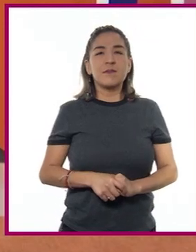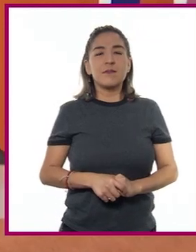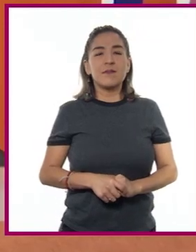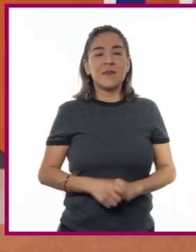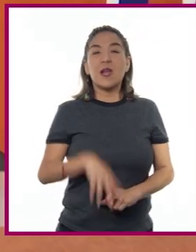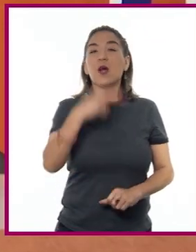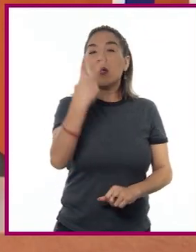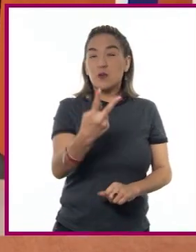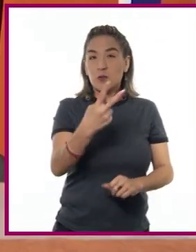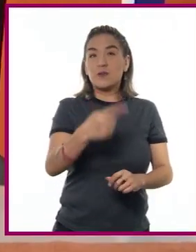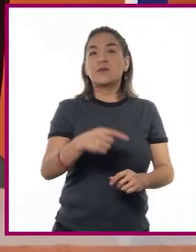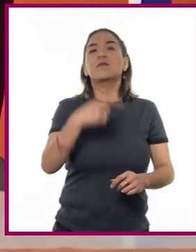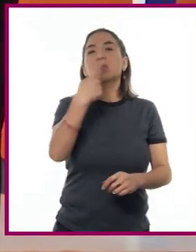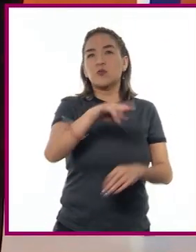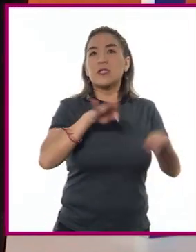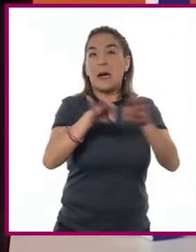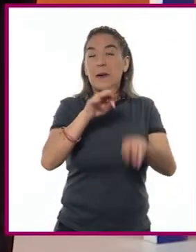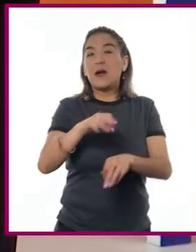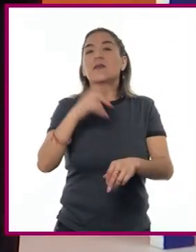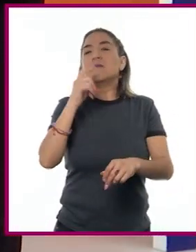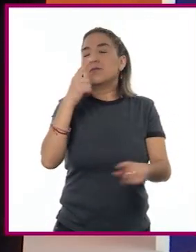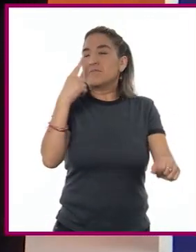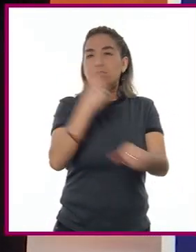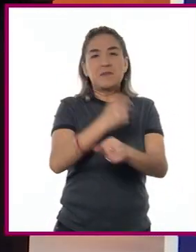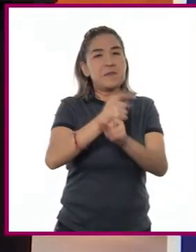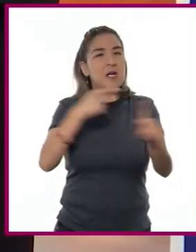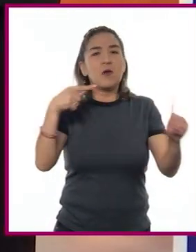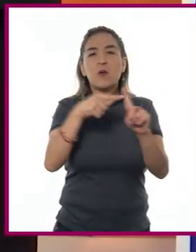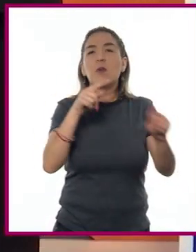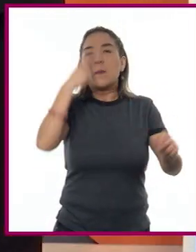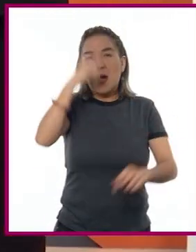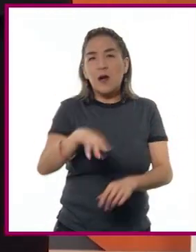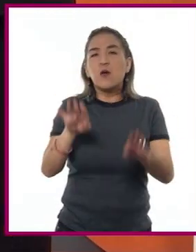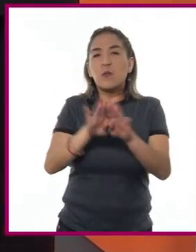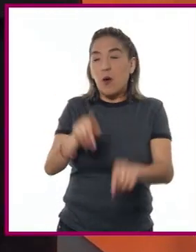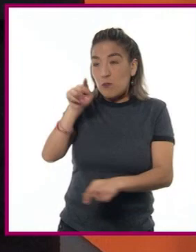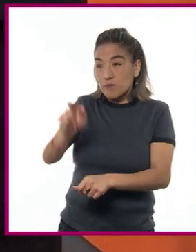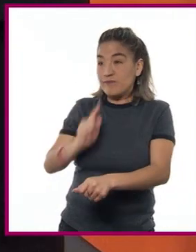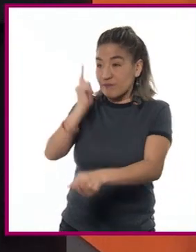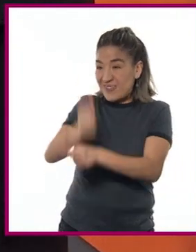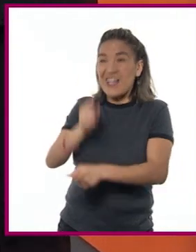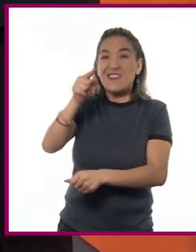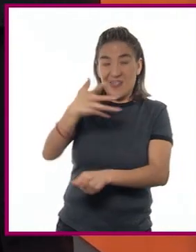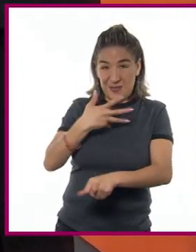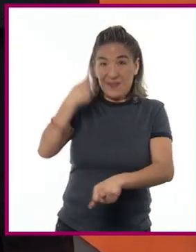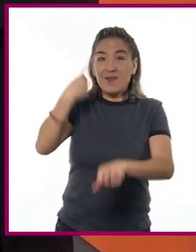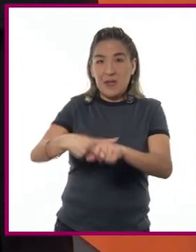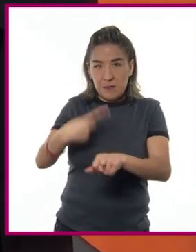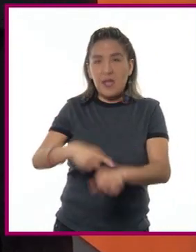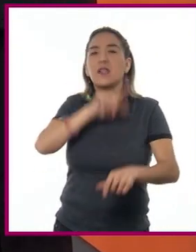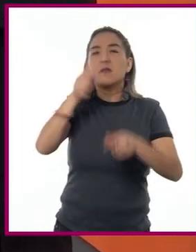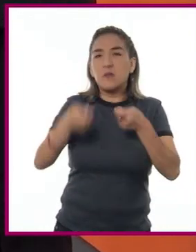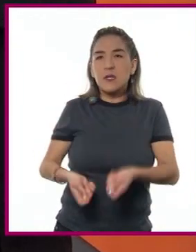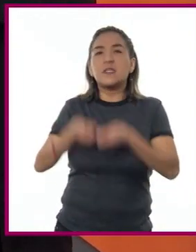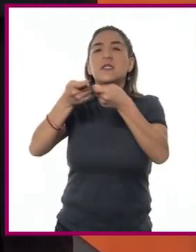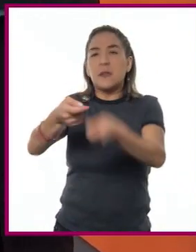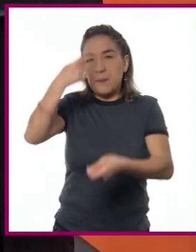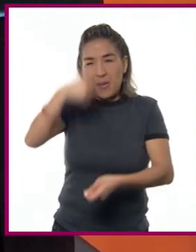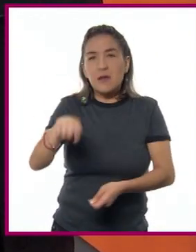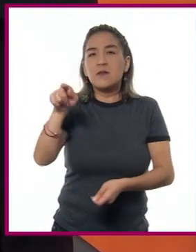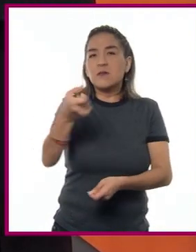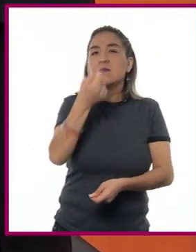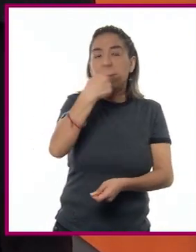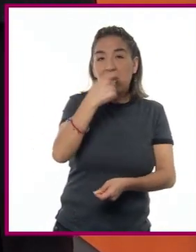tareas principales, para diagnosticar o para tratamiento. Cuando se utilizan como tratamiento, en general